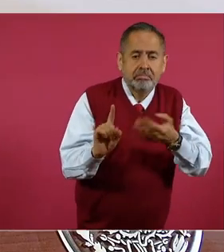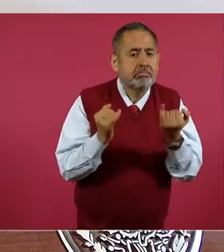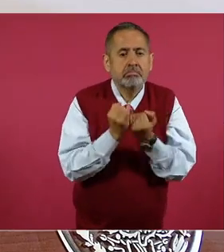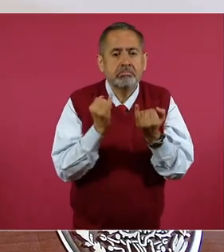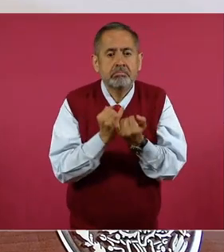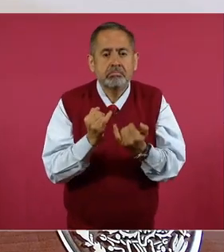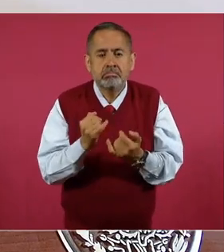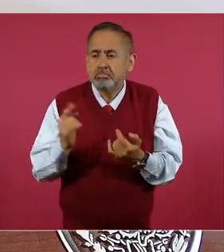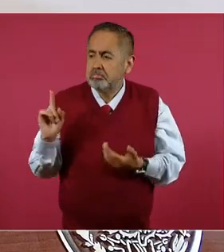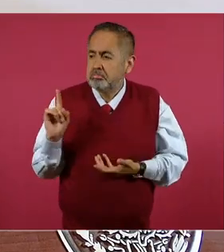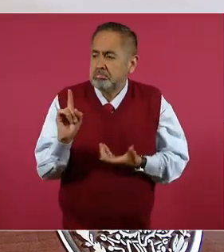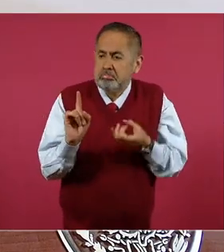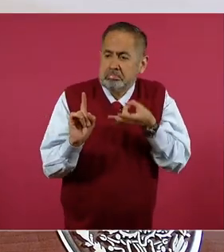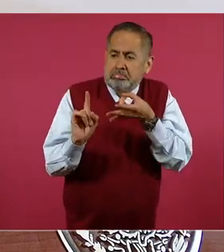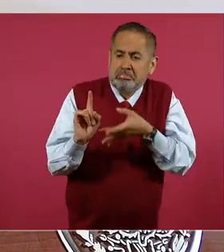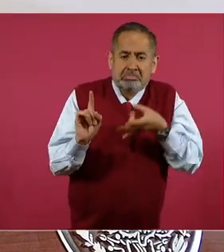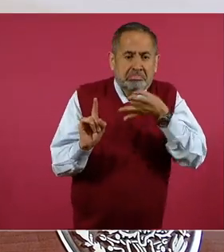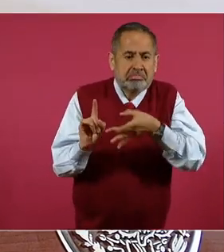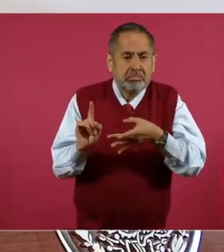con más negativos.